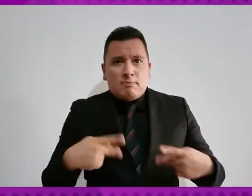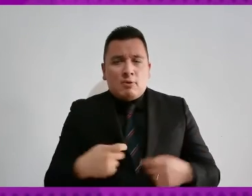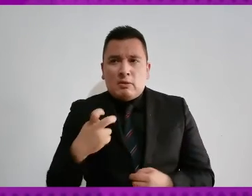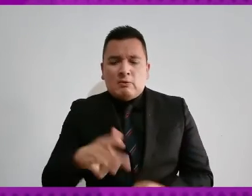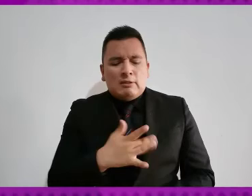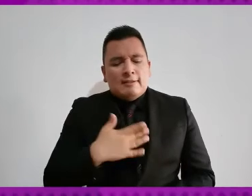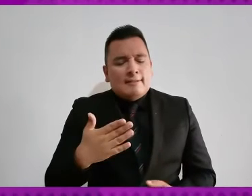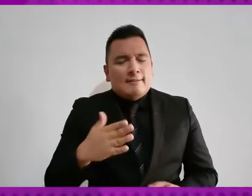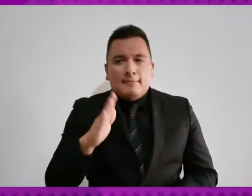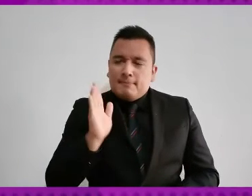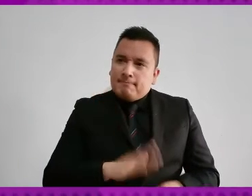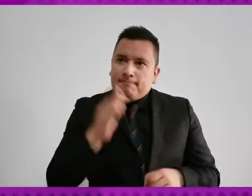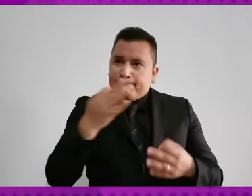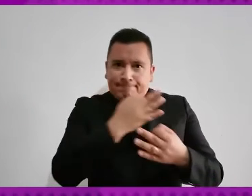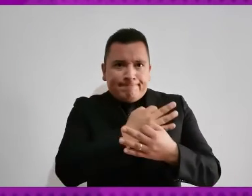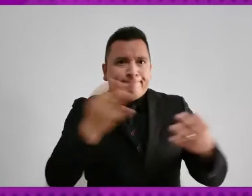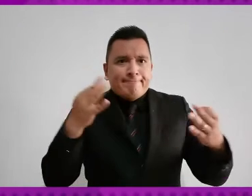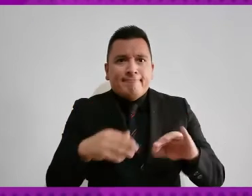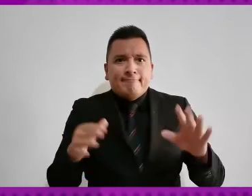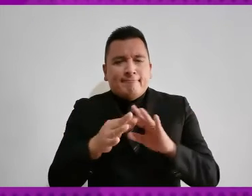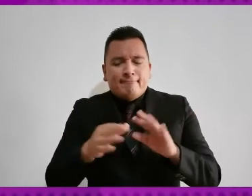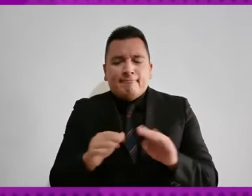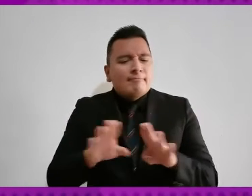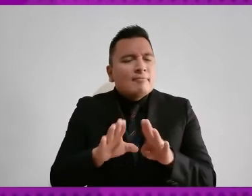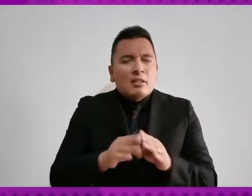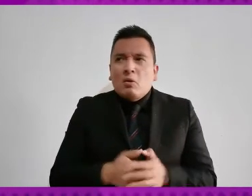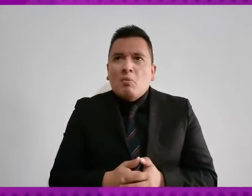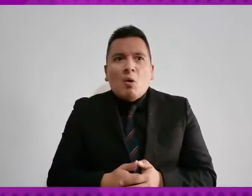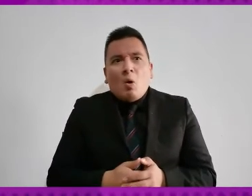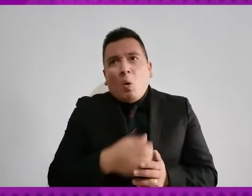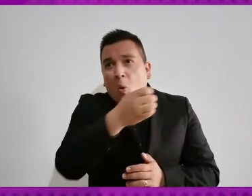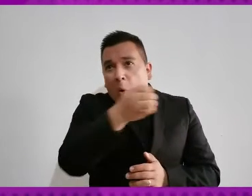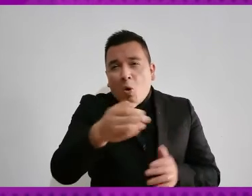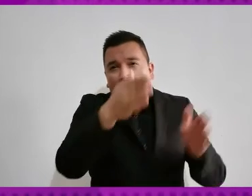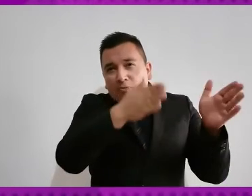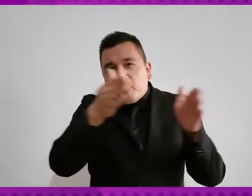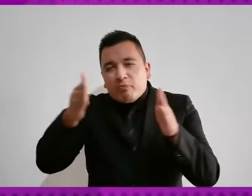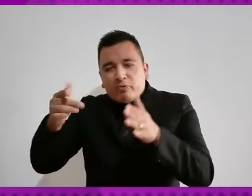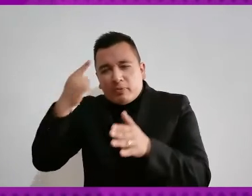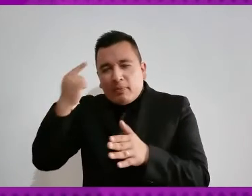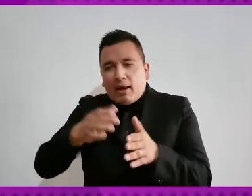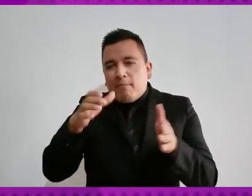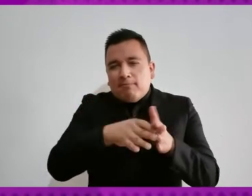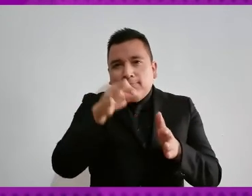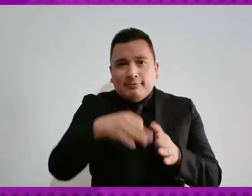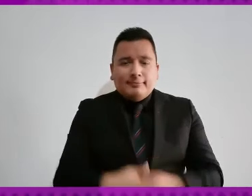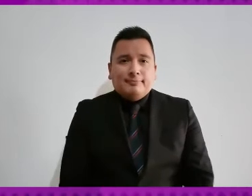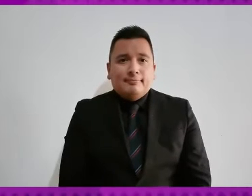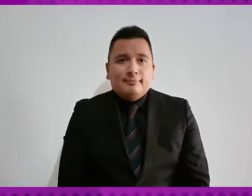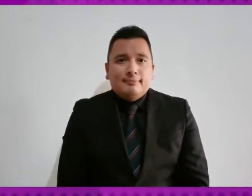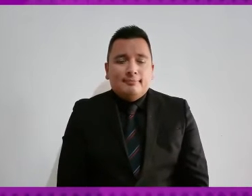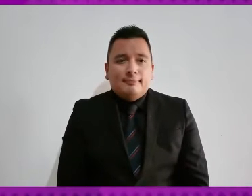le da máxima publicidad de los procesos con los cuales se lleva a cabo toda la dinámica de una jornada